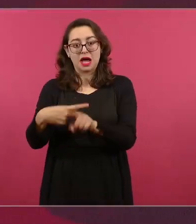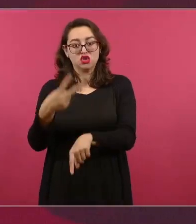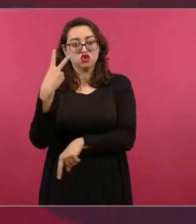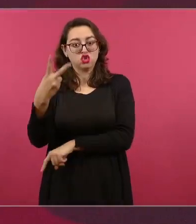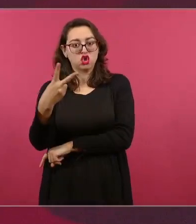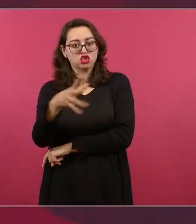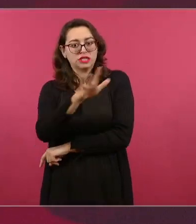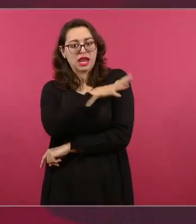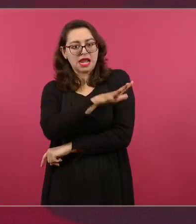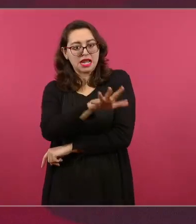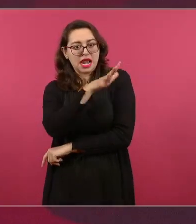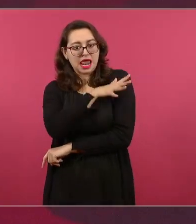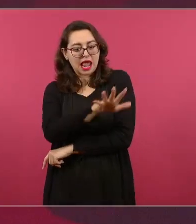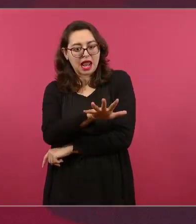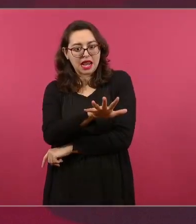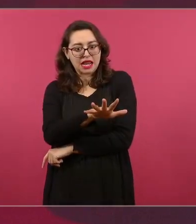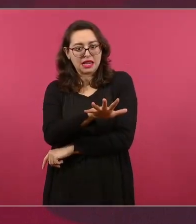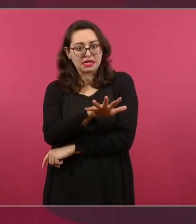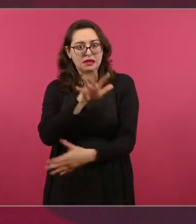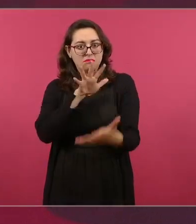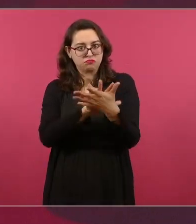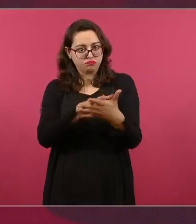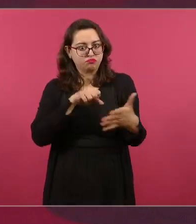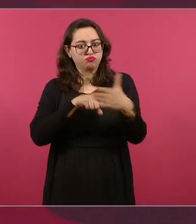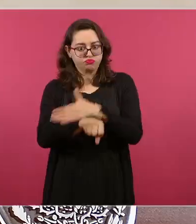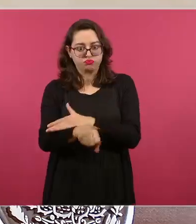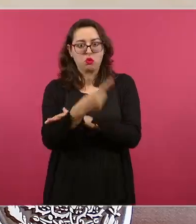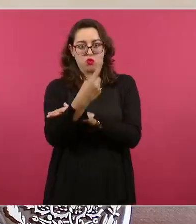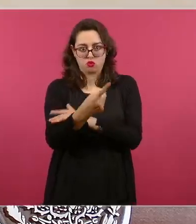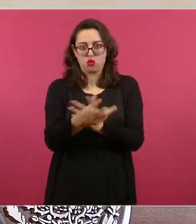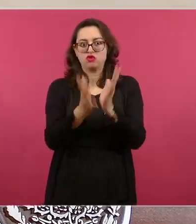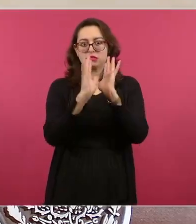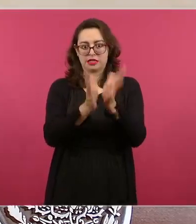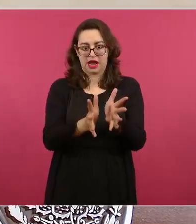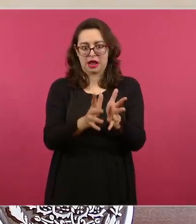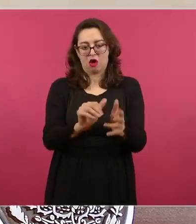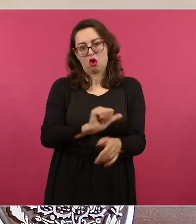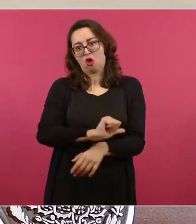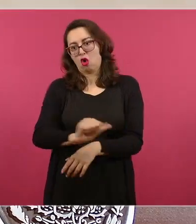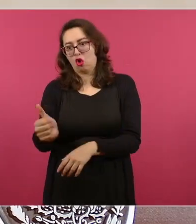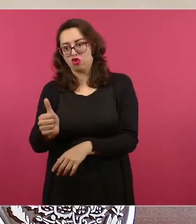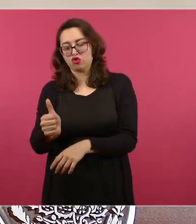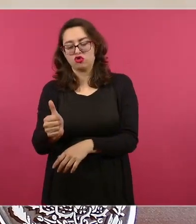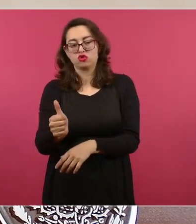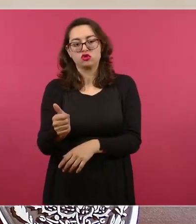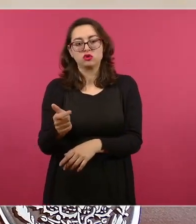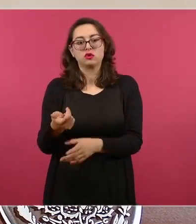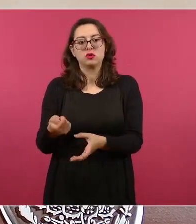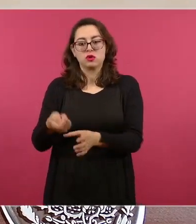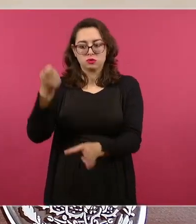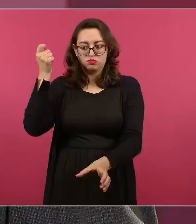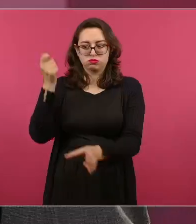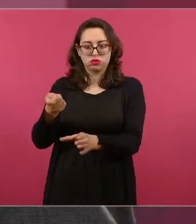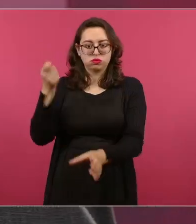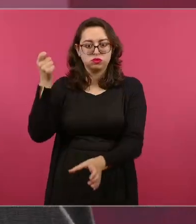uno en prisión y otro que acaban de resolver darle